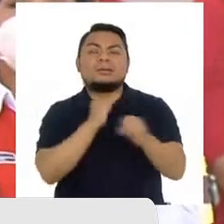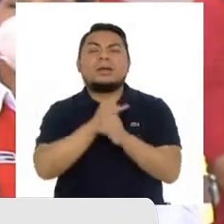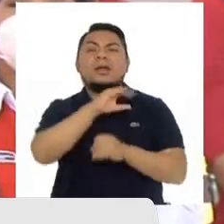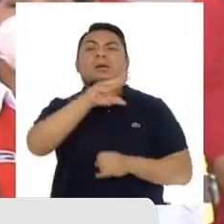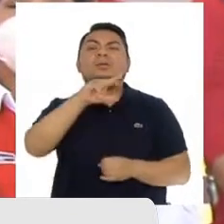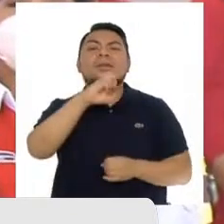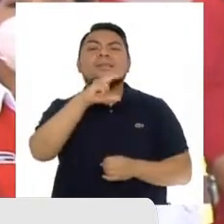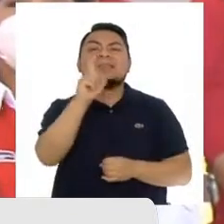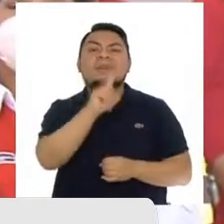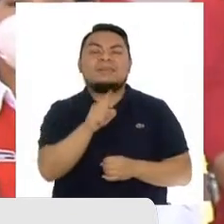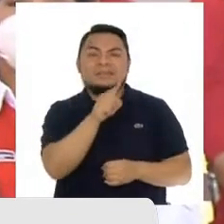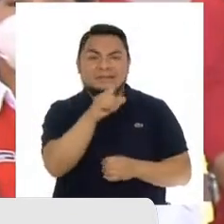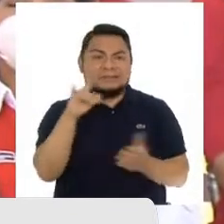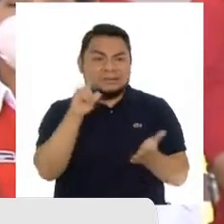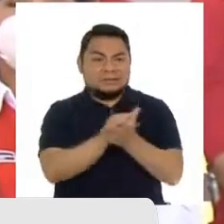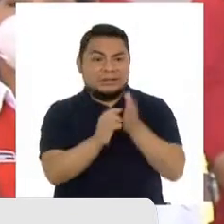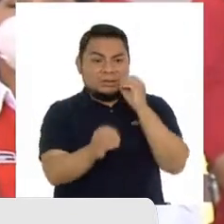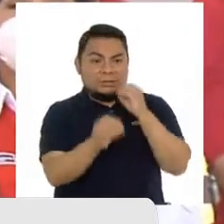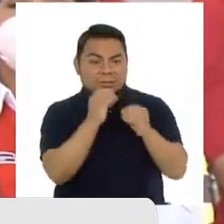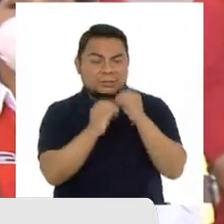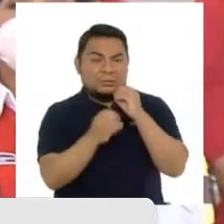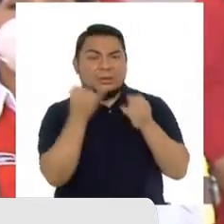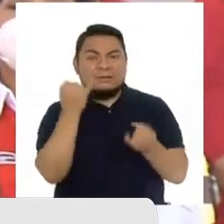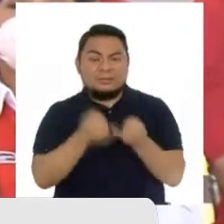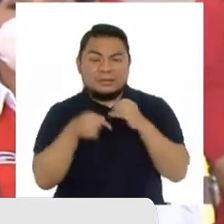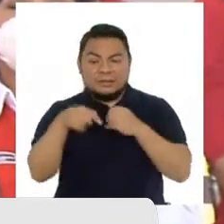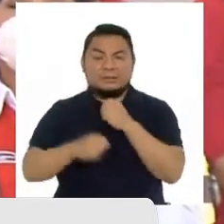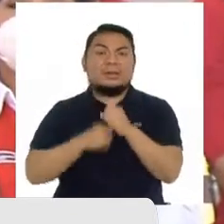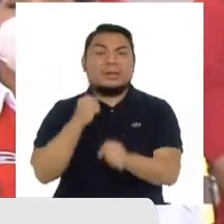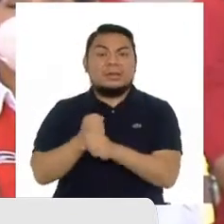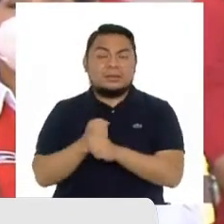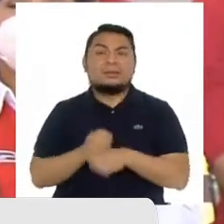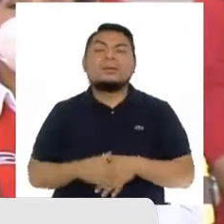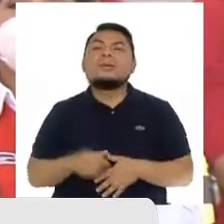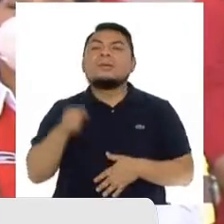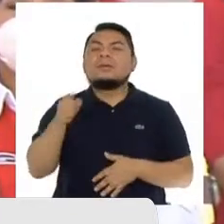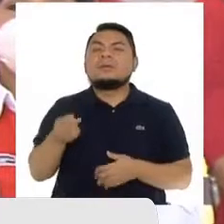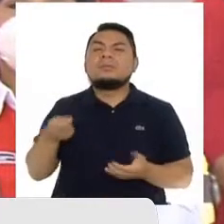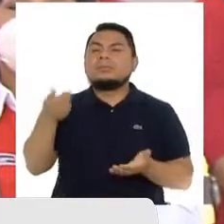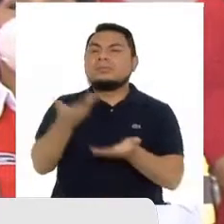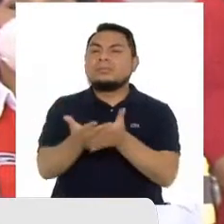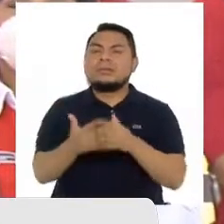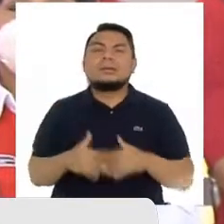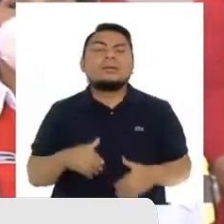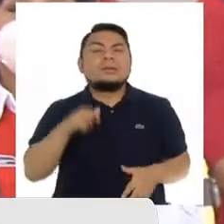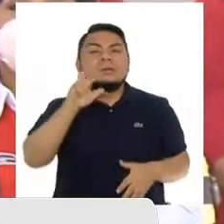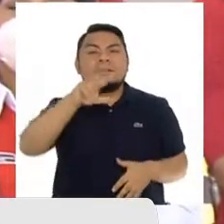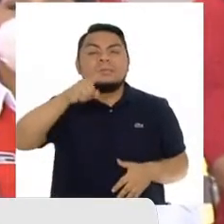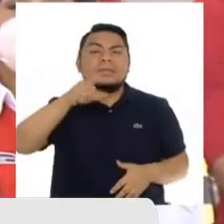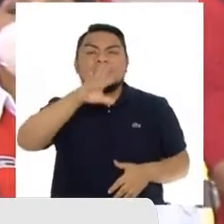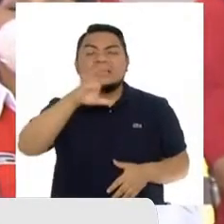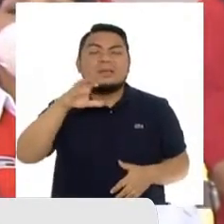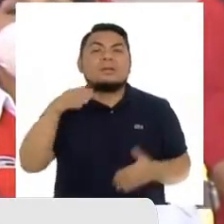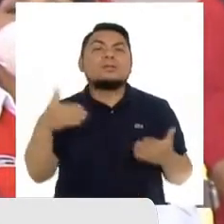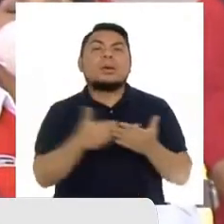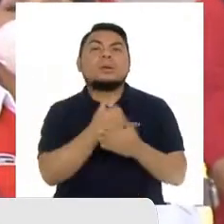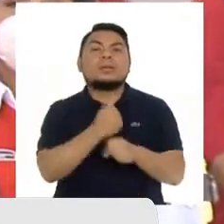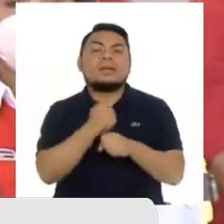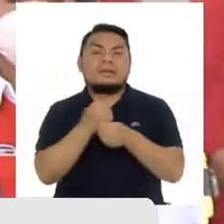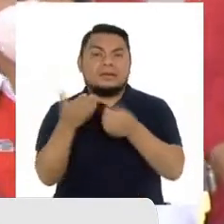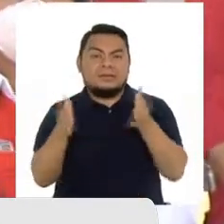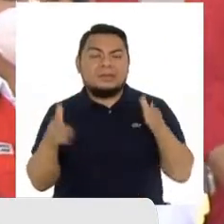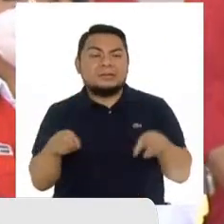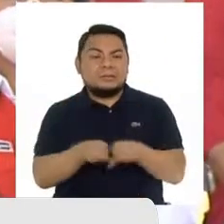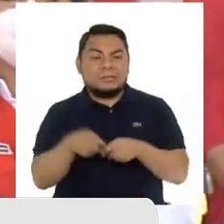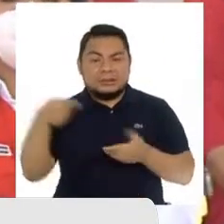chávez obra que iniciará a fines de este año generando 3500 puestos de trabajo y